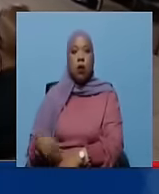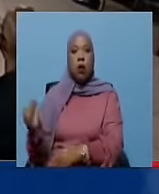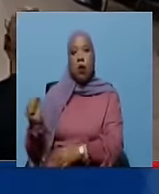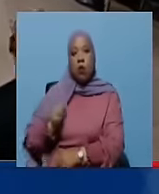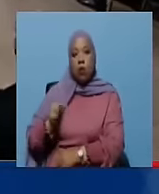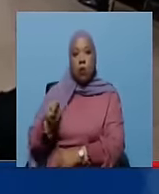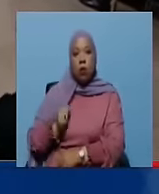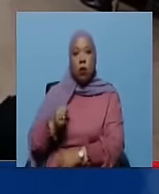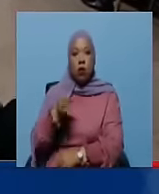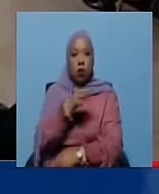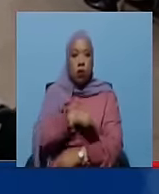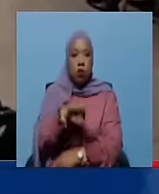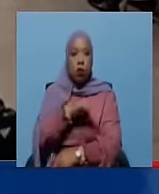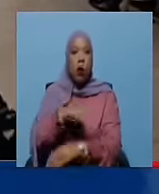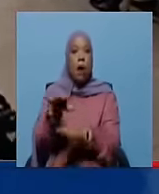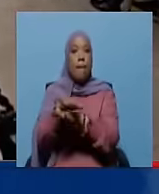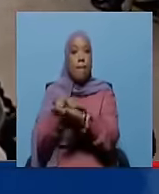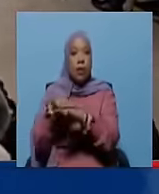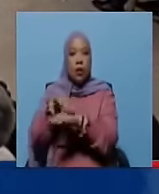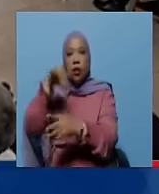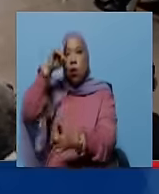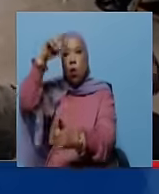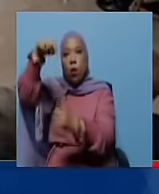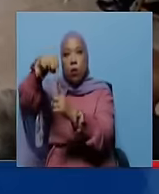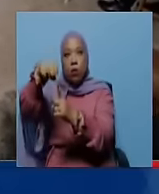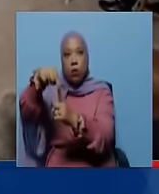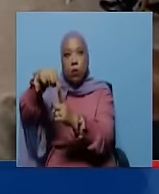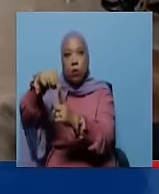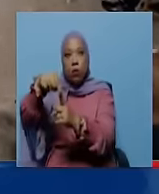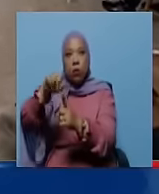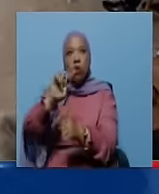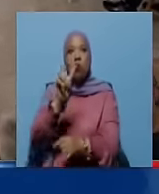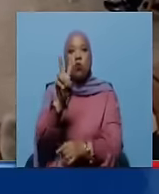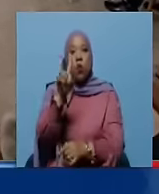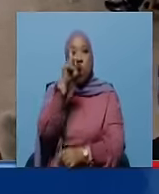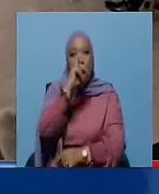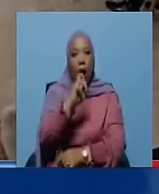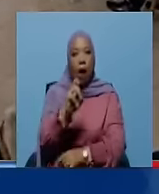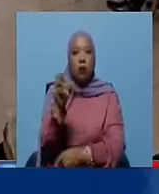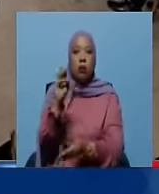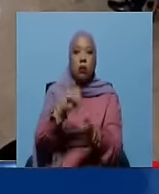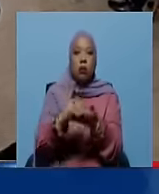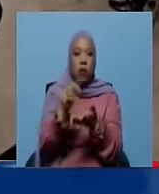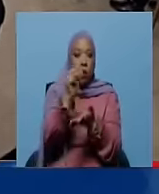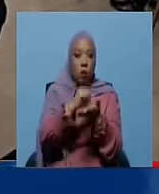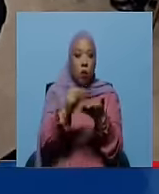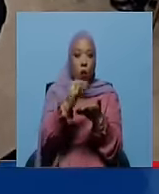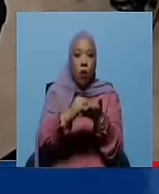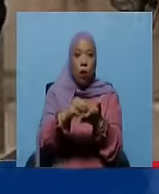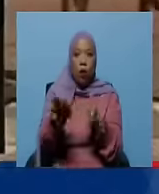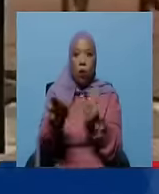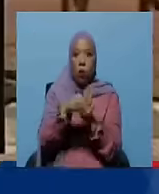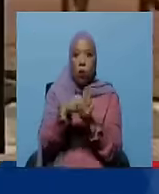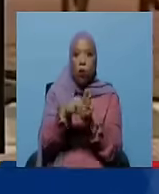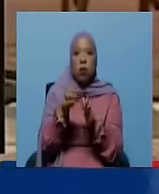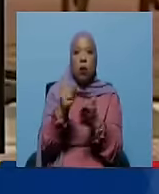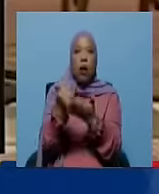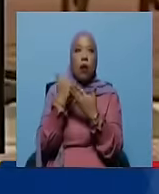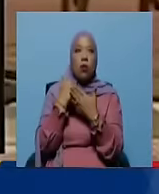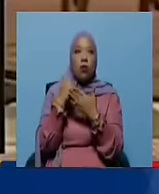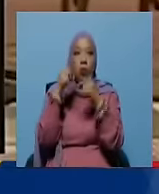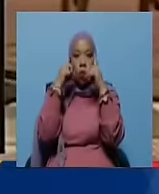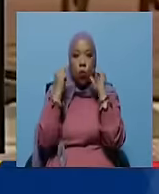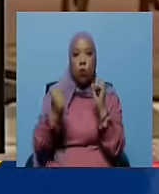garantizar, señora ministra, como meta para los próximos 2 años? Anote ahí, tome nota, pida ayuda de la